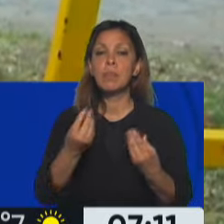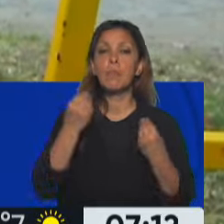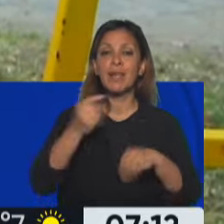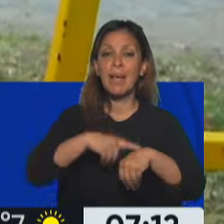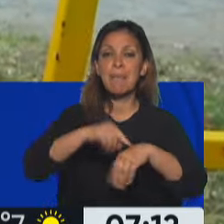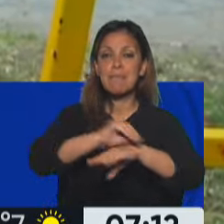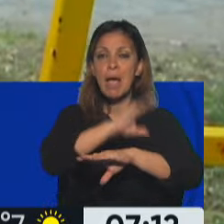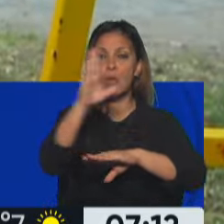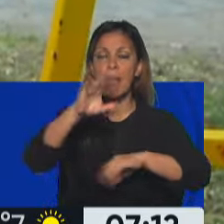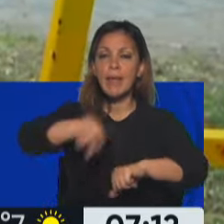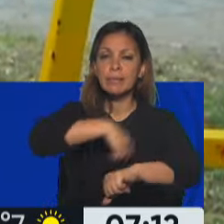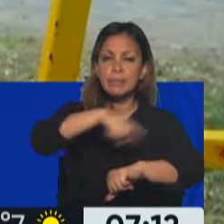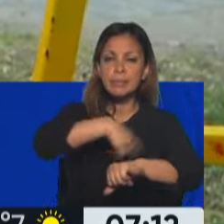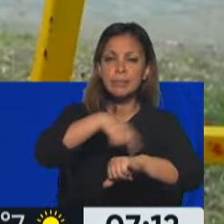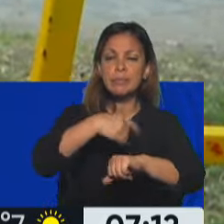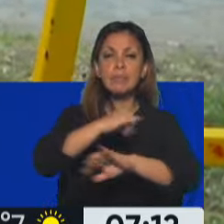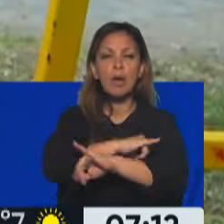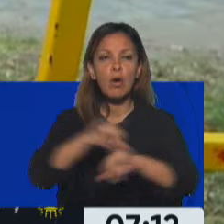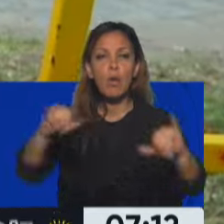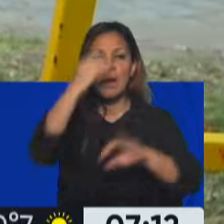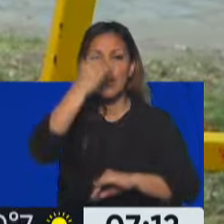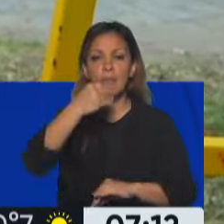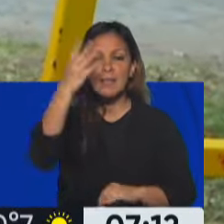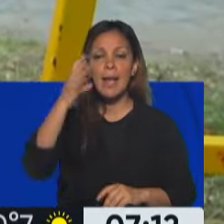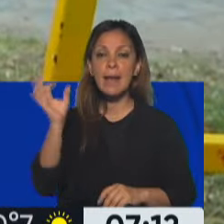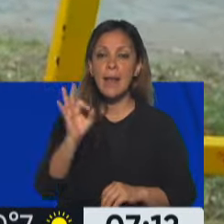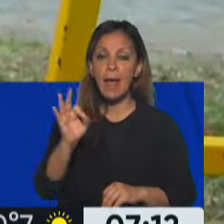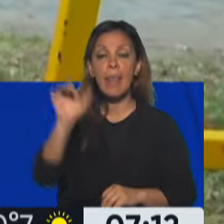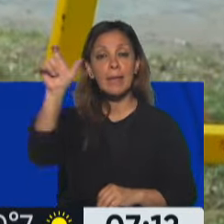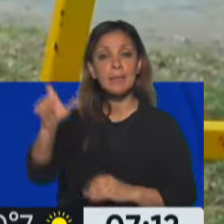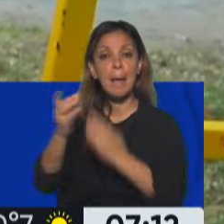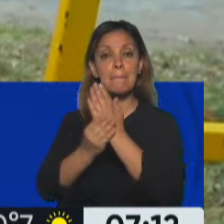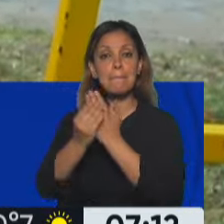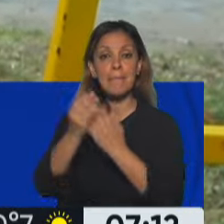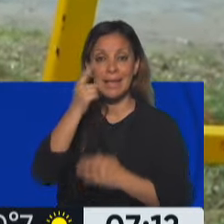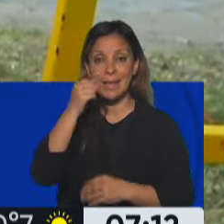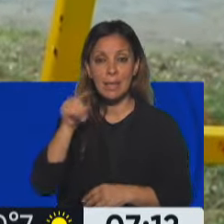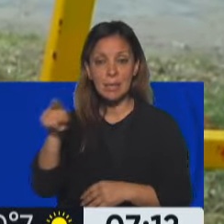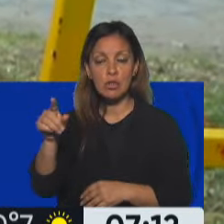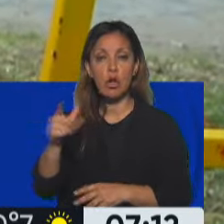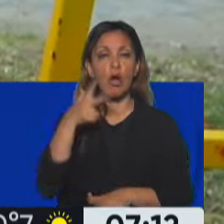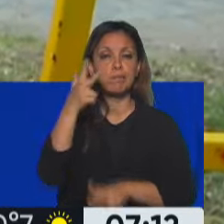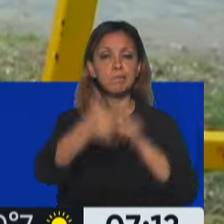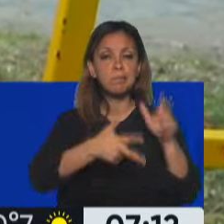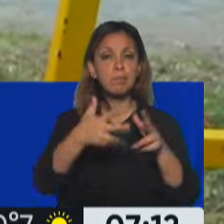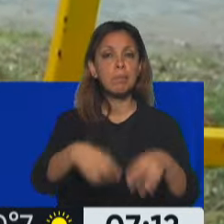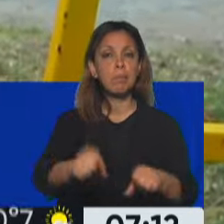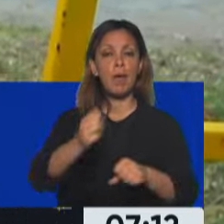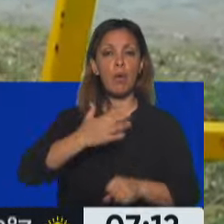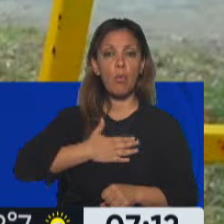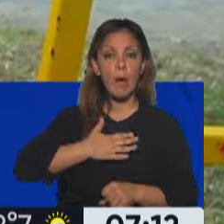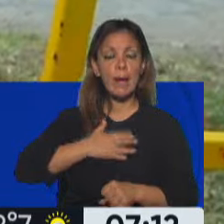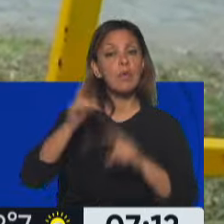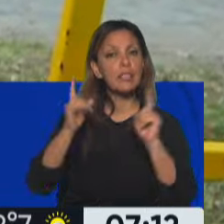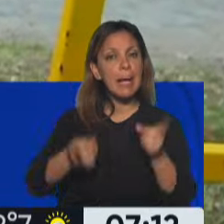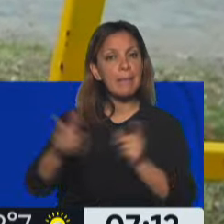no se ha dado ninguna comunicación oficial, y cuando el ministro nos contaba que habían encontrado este cuerpo, nos habla